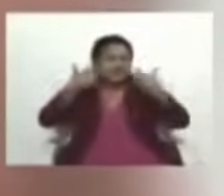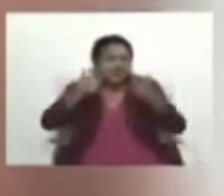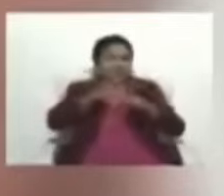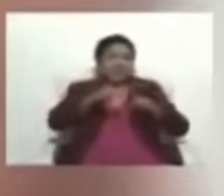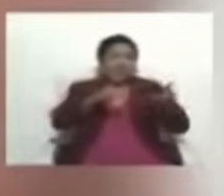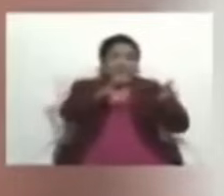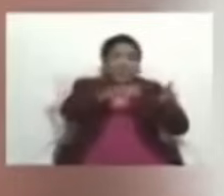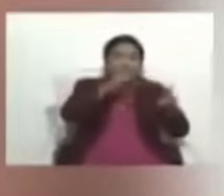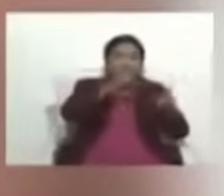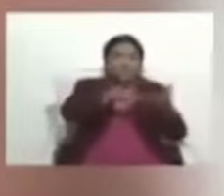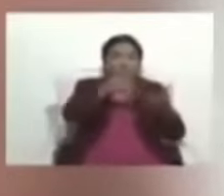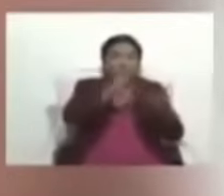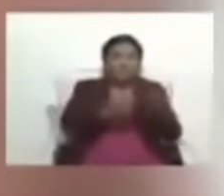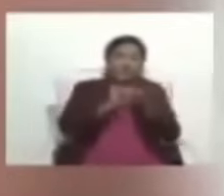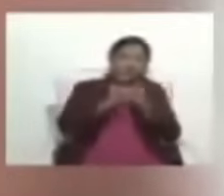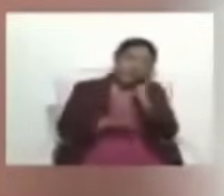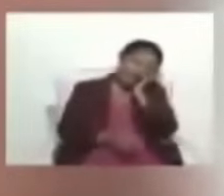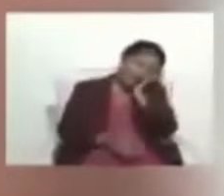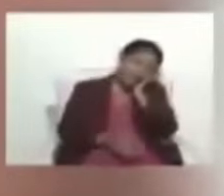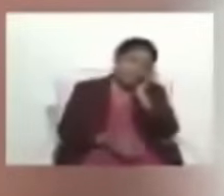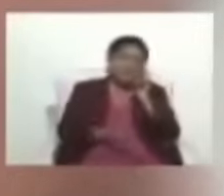sofá dormido. Es cuando yo